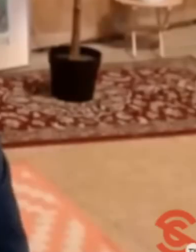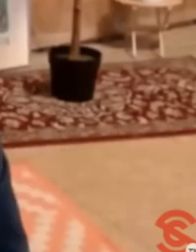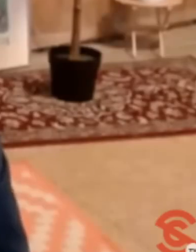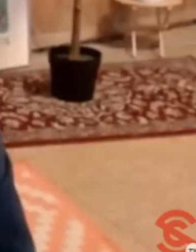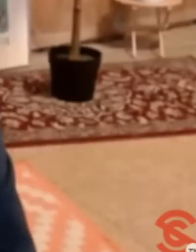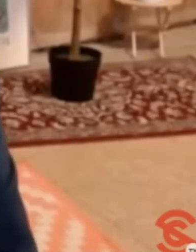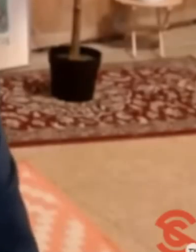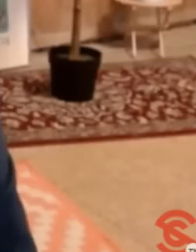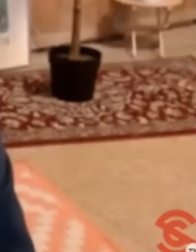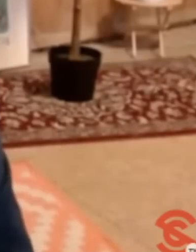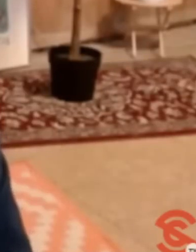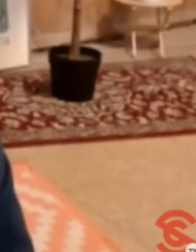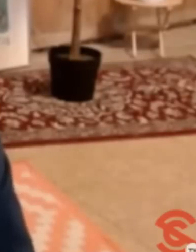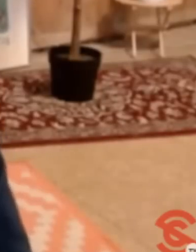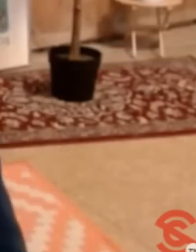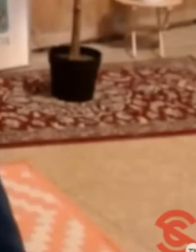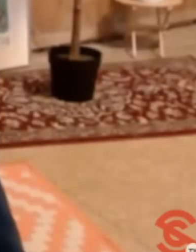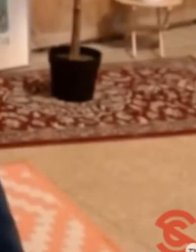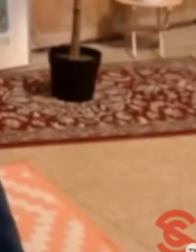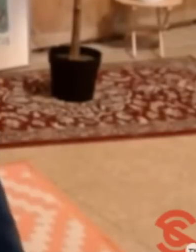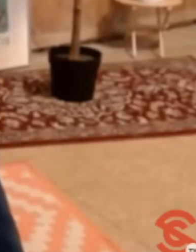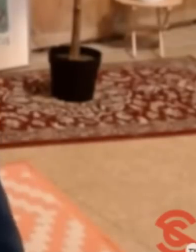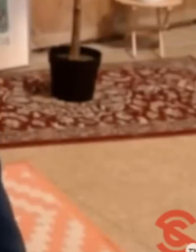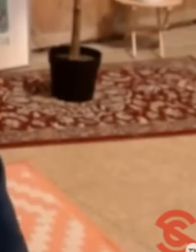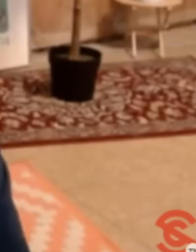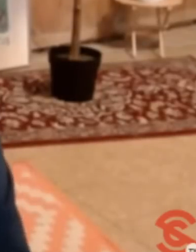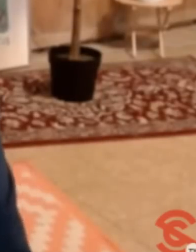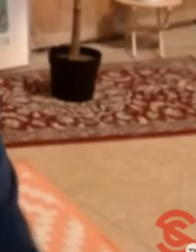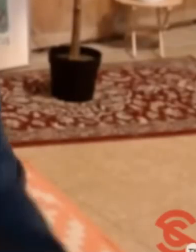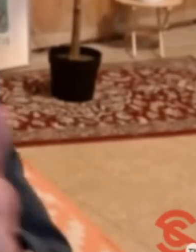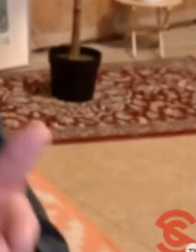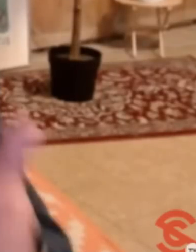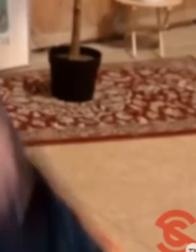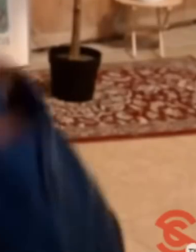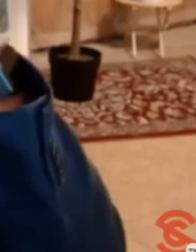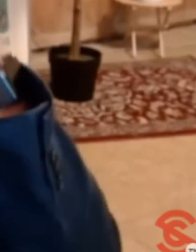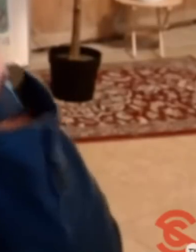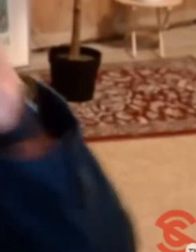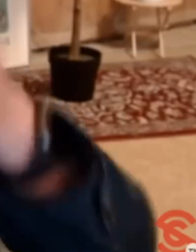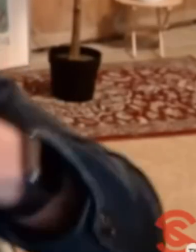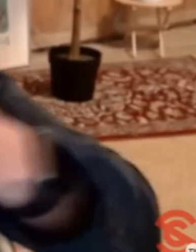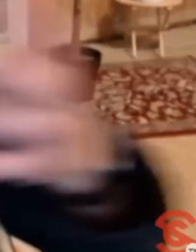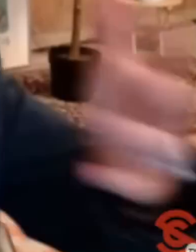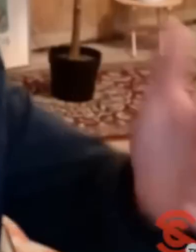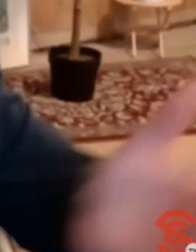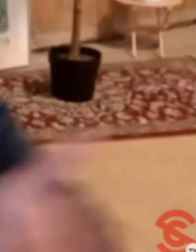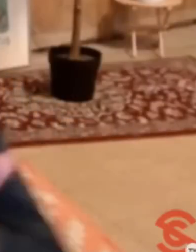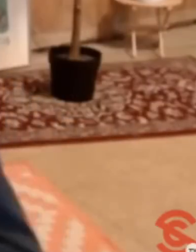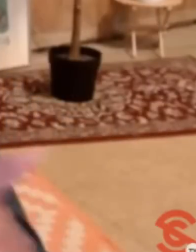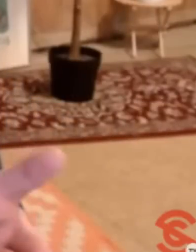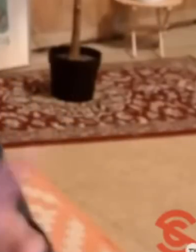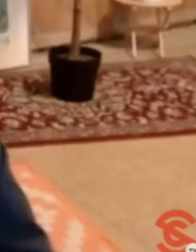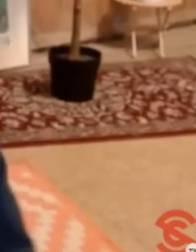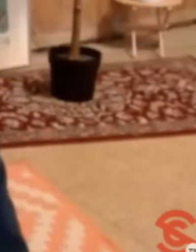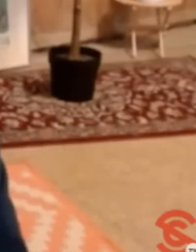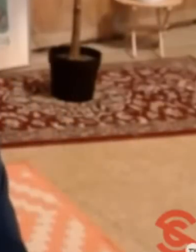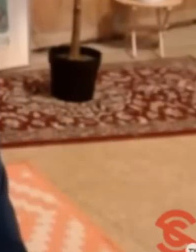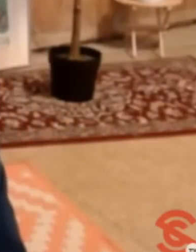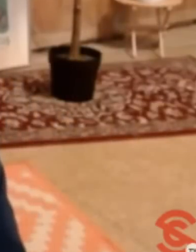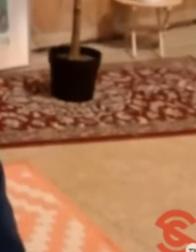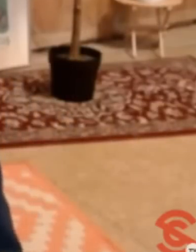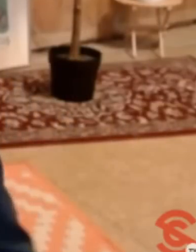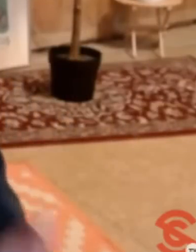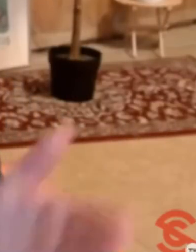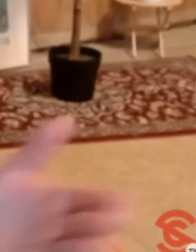42 kilos de cocaína. Una regidora de Reynosa, Tamaulipas, panista, que fue recibida por